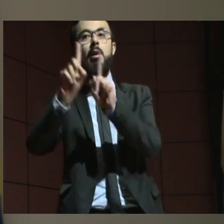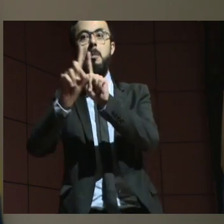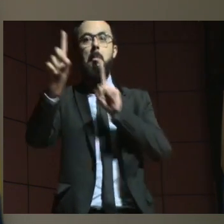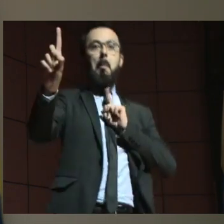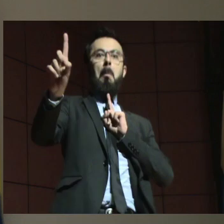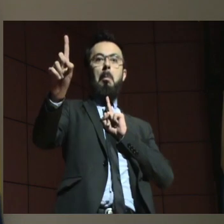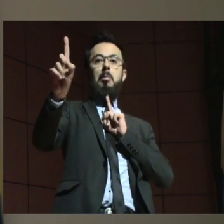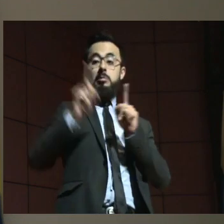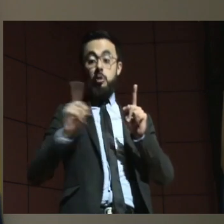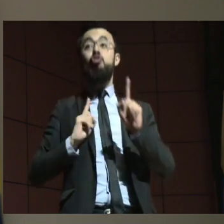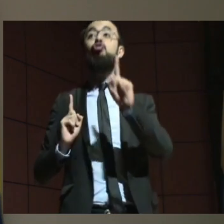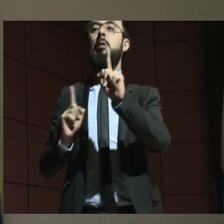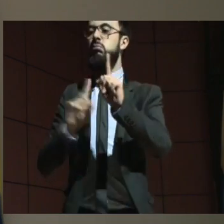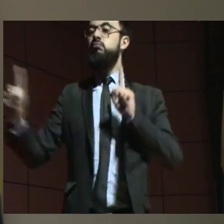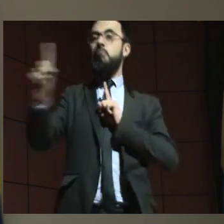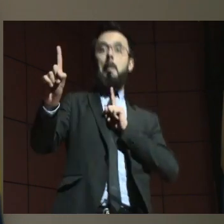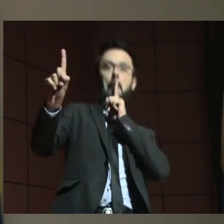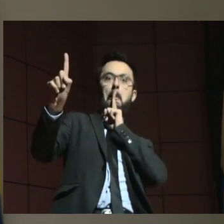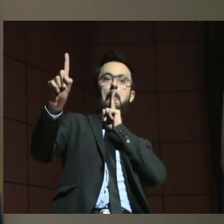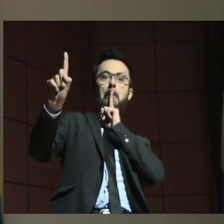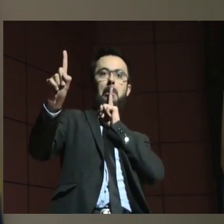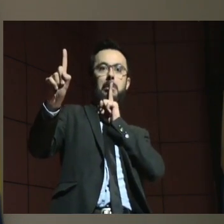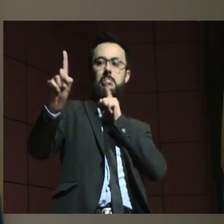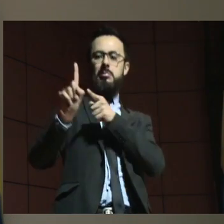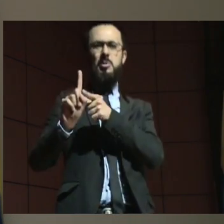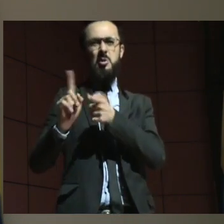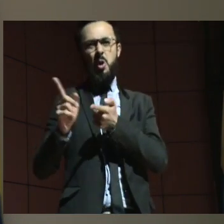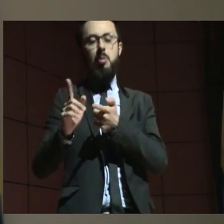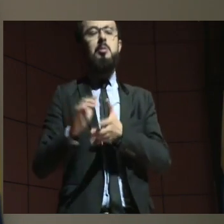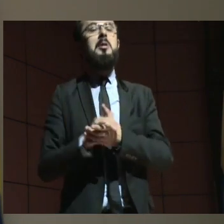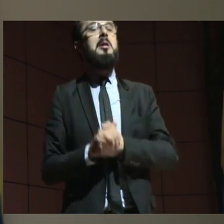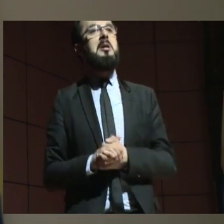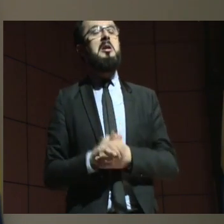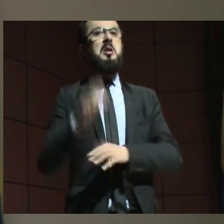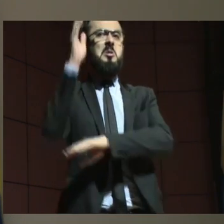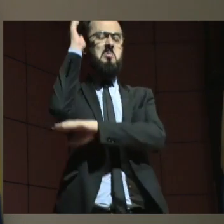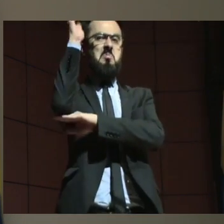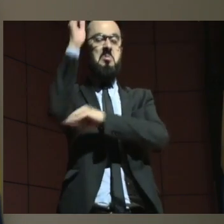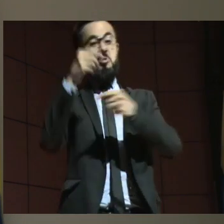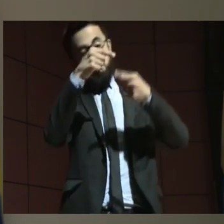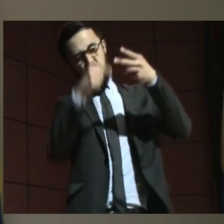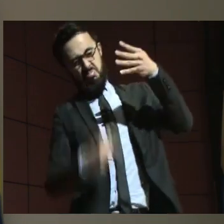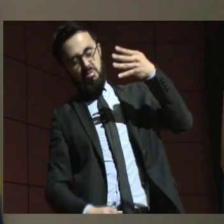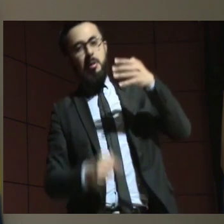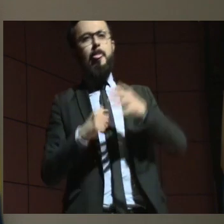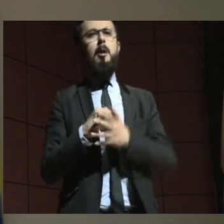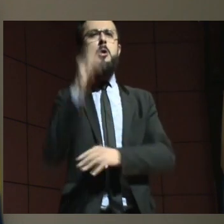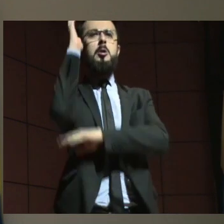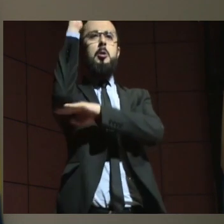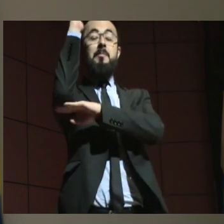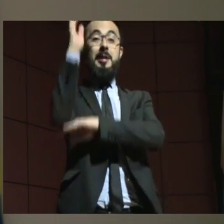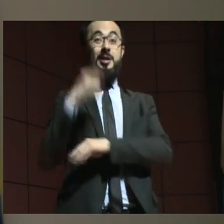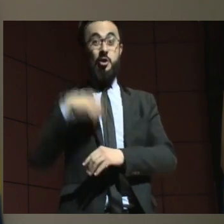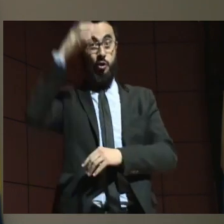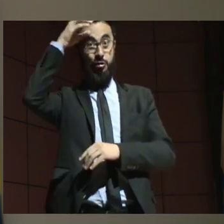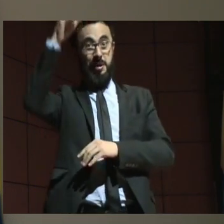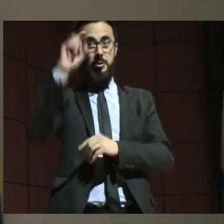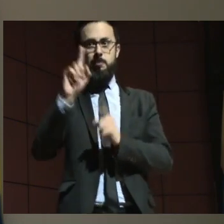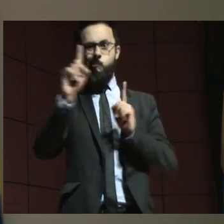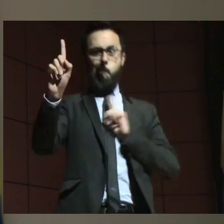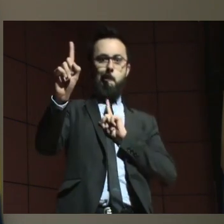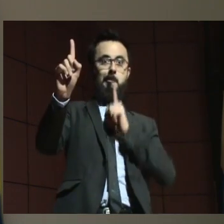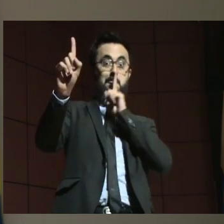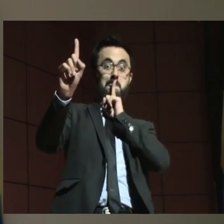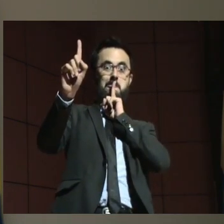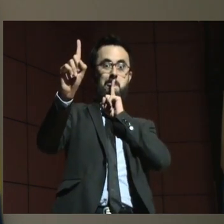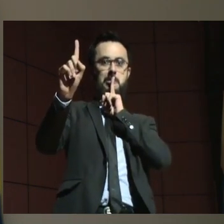también tiene que ver mucho con género. Mi ponencia va a ser un análisis de la interdicción a la luz de